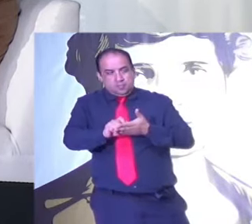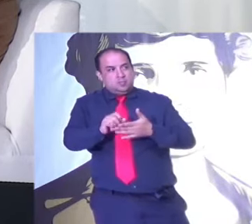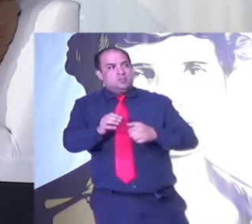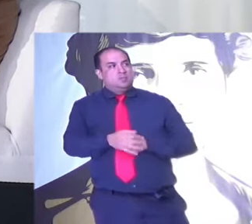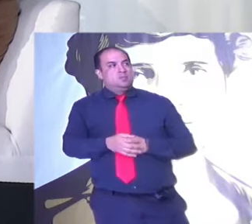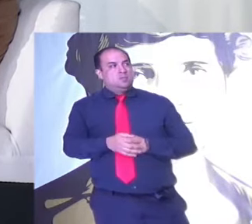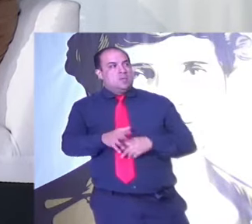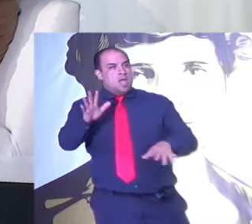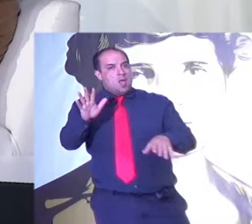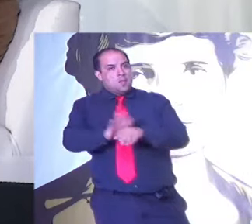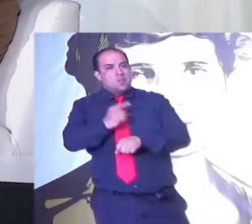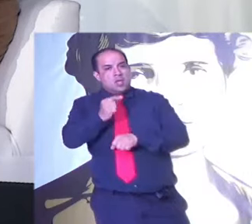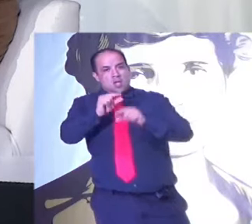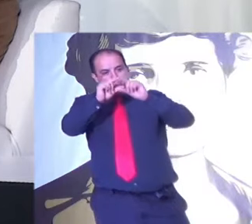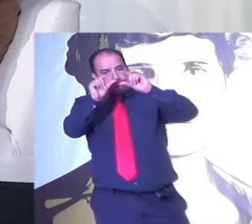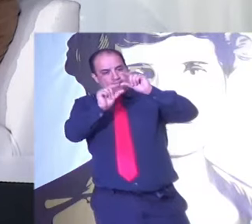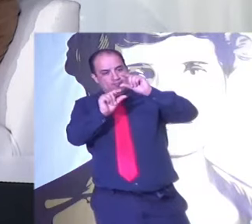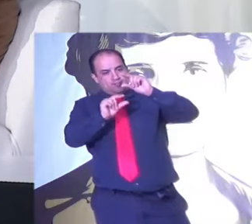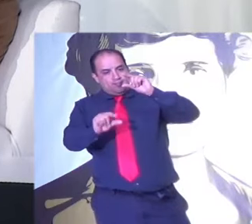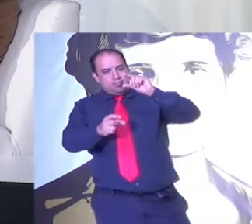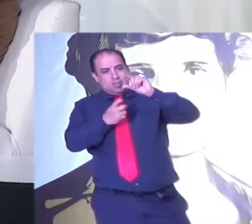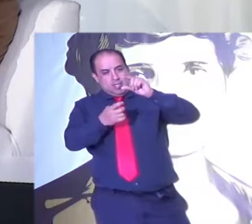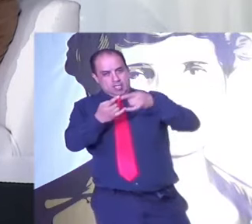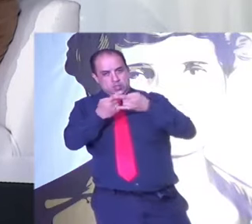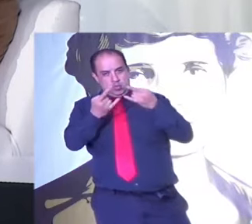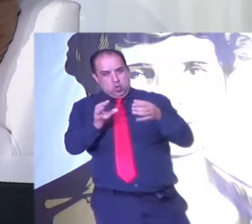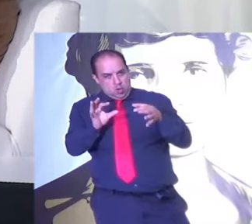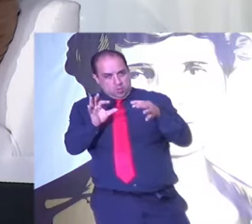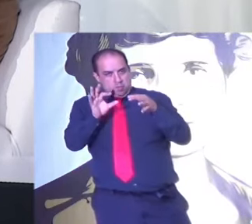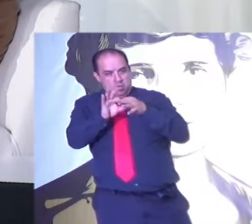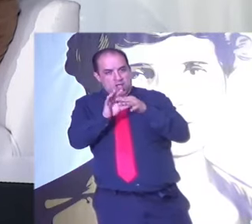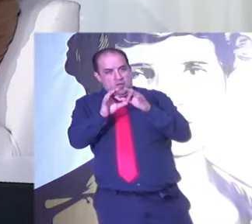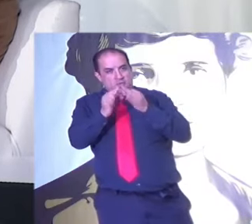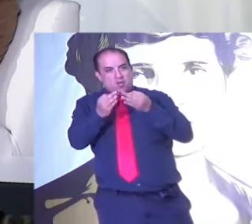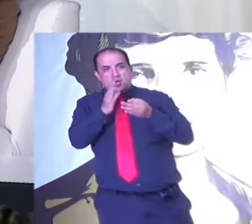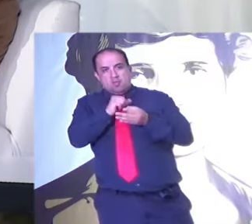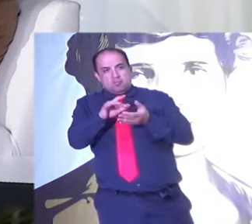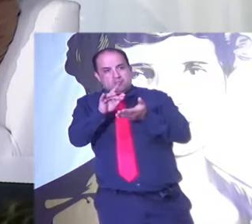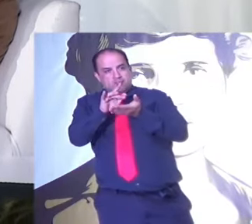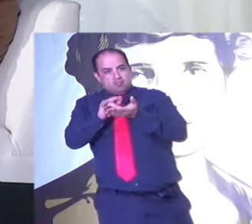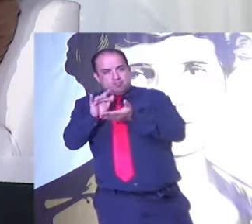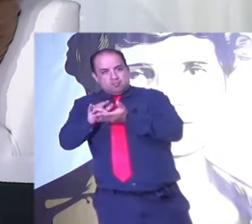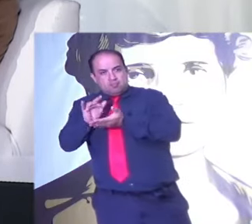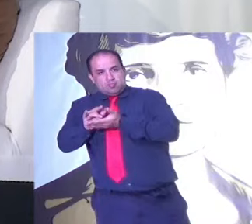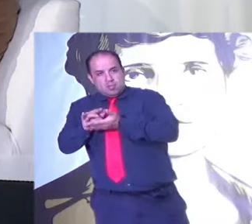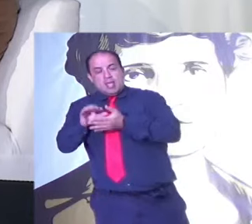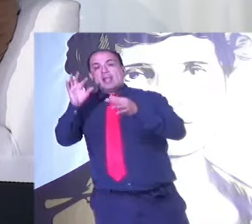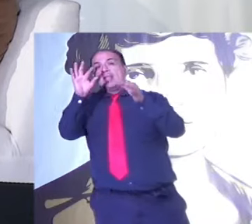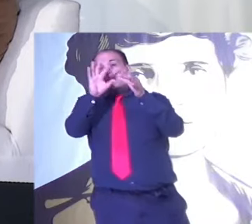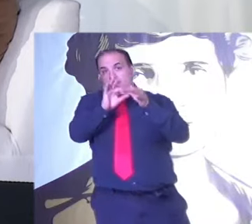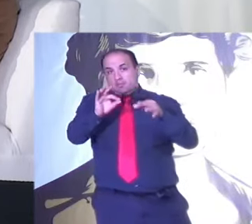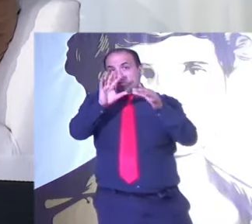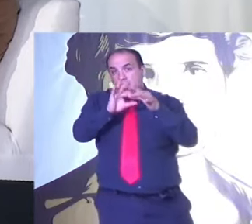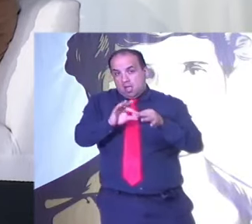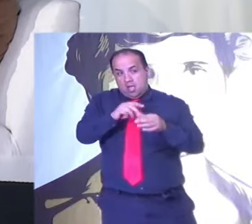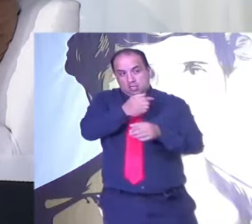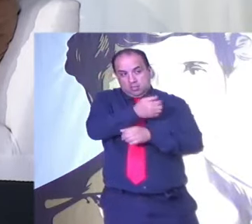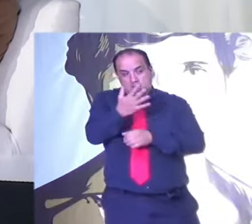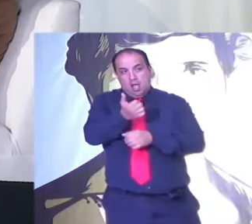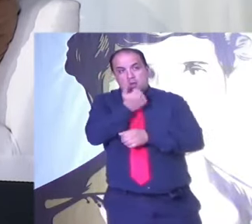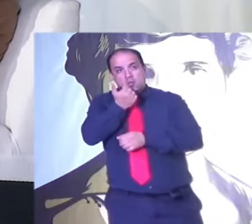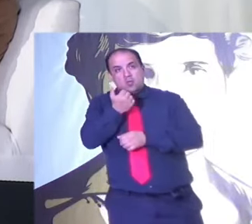por qué todos los párrafos que lo conforman no se pueden extraer, ¿no? Y lo voy explicando con la idea de que